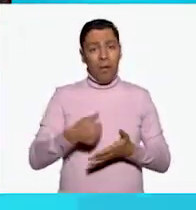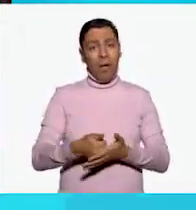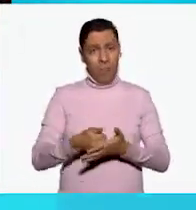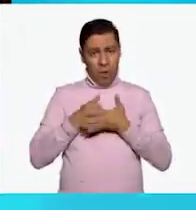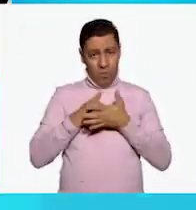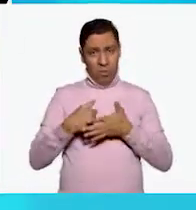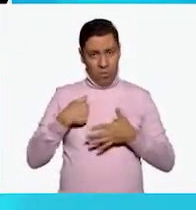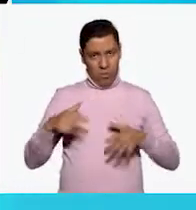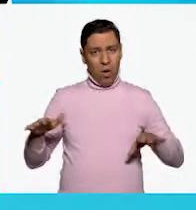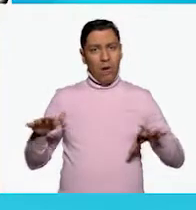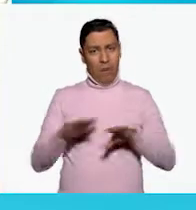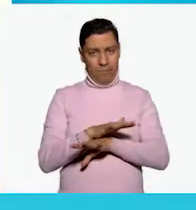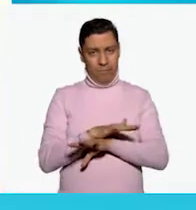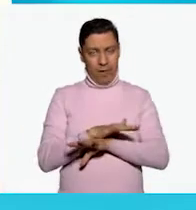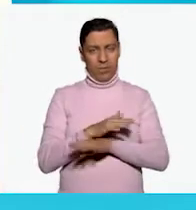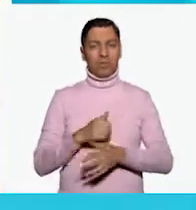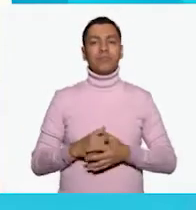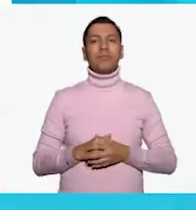mí.